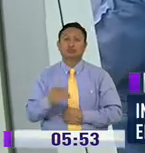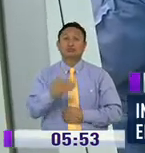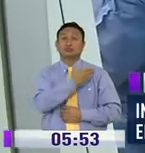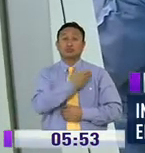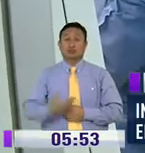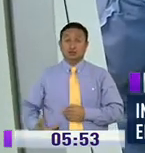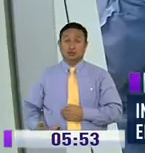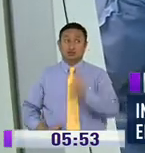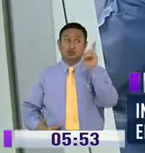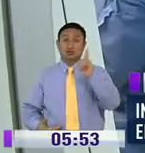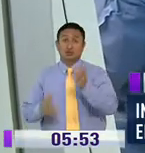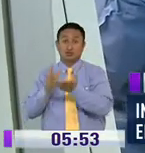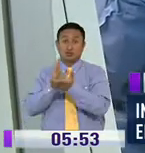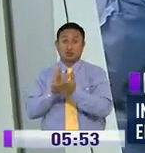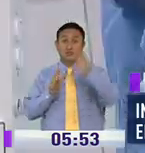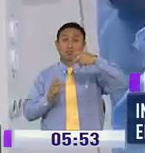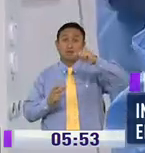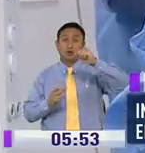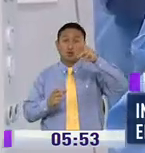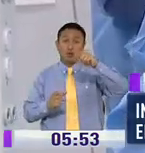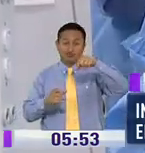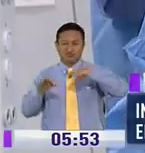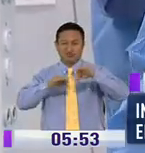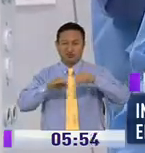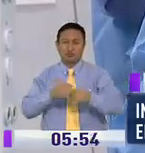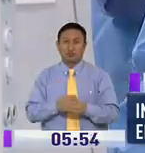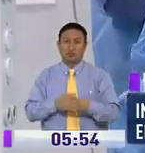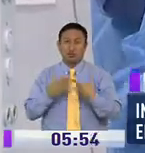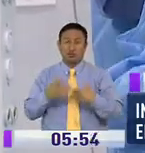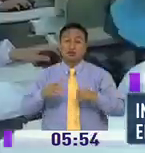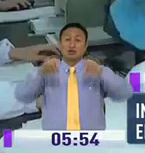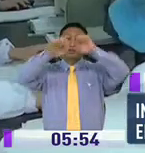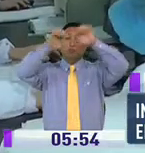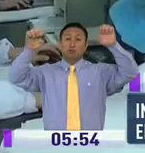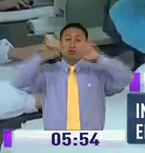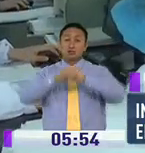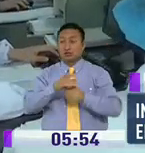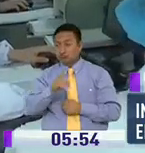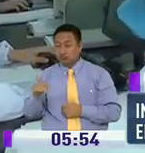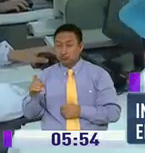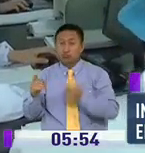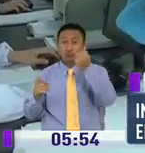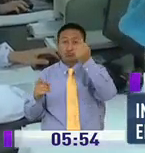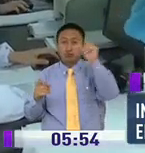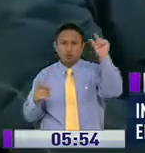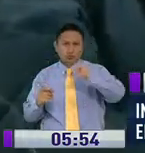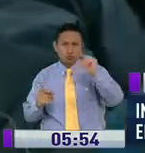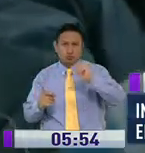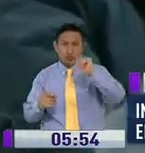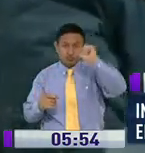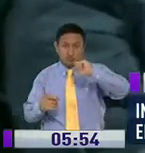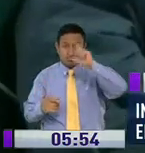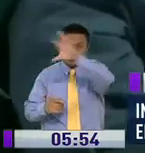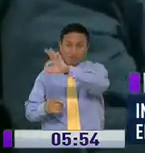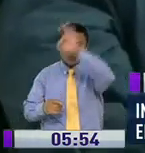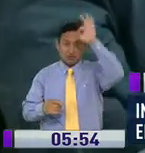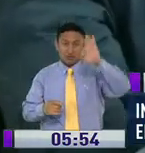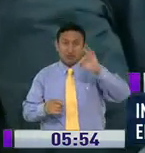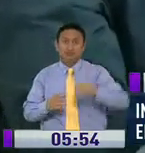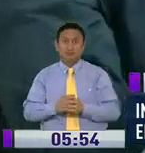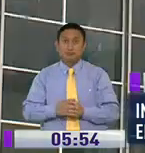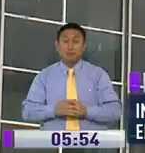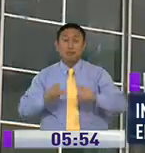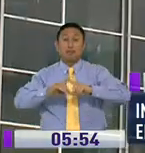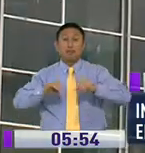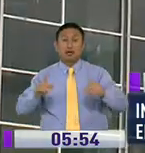presidente de dicha institución, Paul Granda, detalló que se escogió a la empresa que ofertó a menor costo este insumo médico. Sin